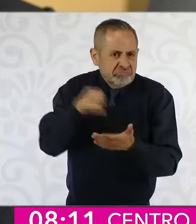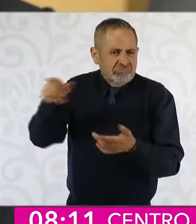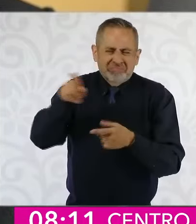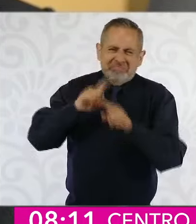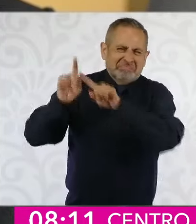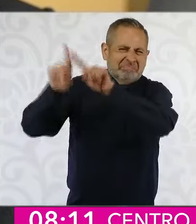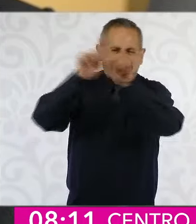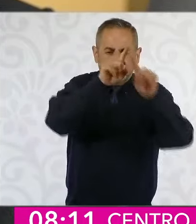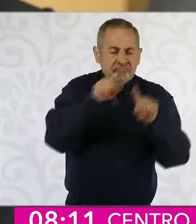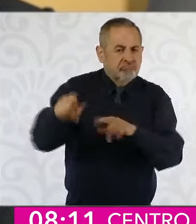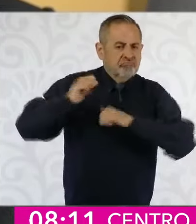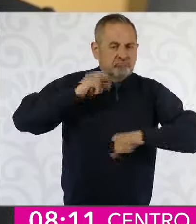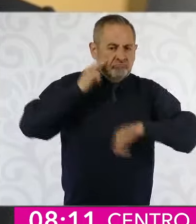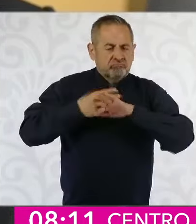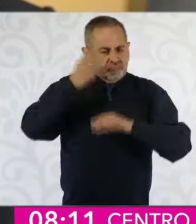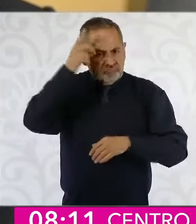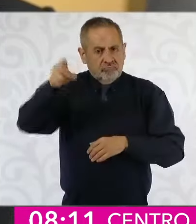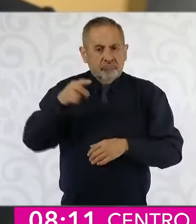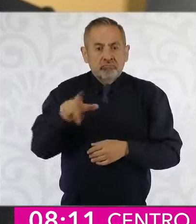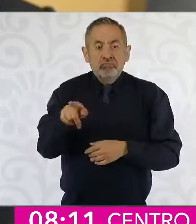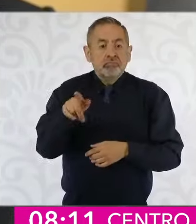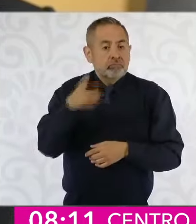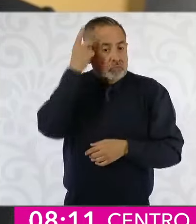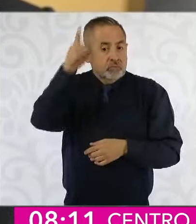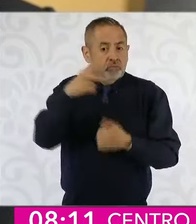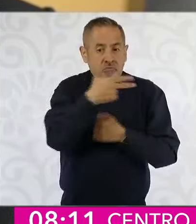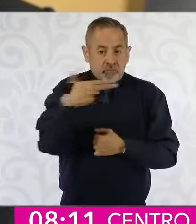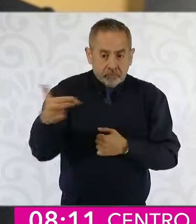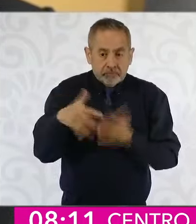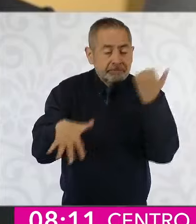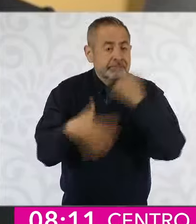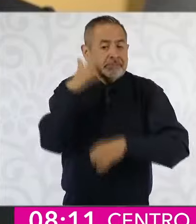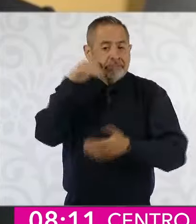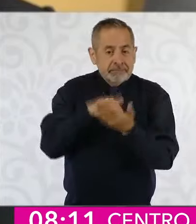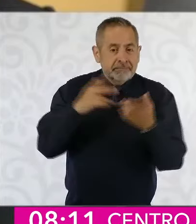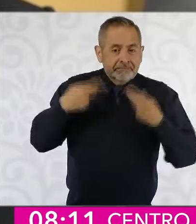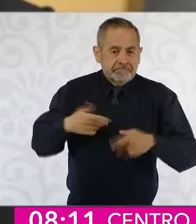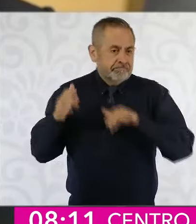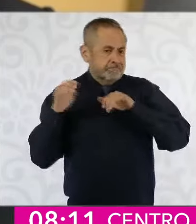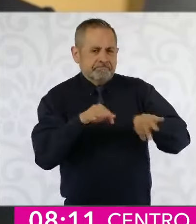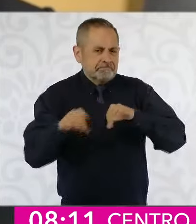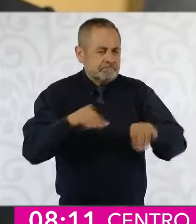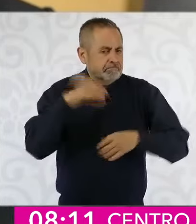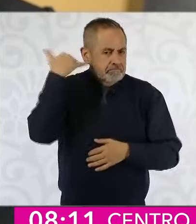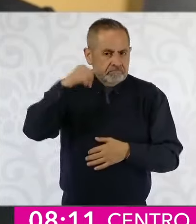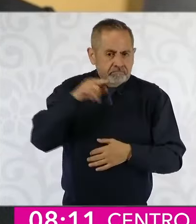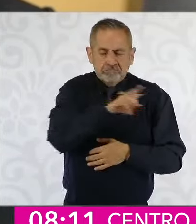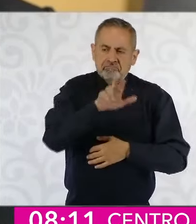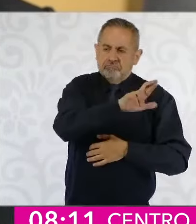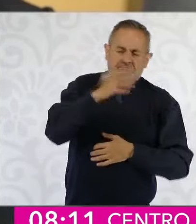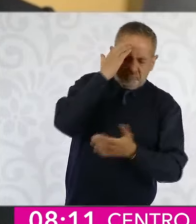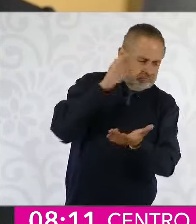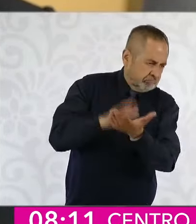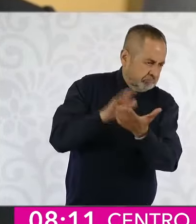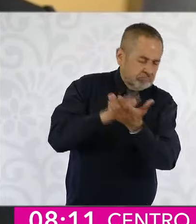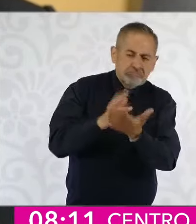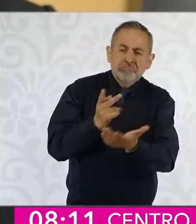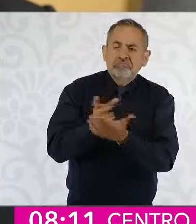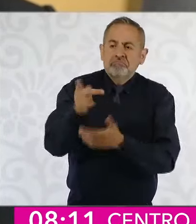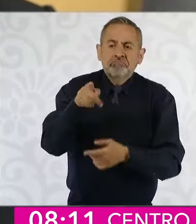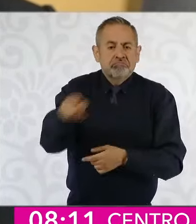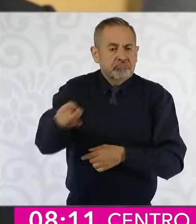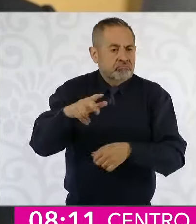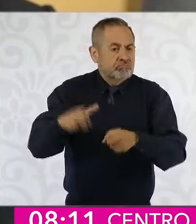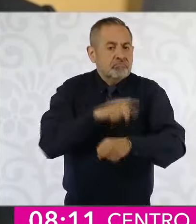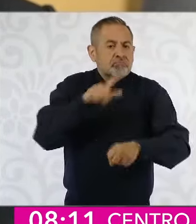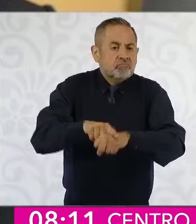Sus hoteles pues dan más de 15,000 empleos en la península de Yucatán. Y ha sido reconocido con el Premio Nacional del Ahorro de